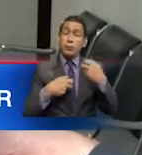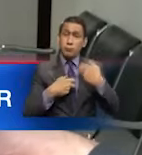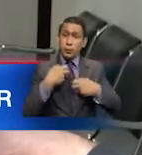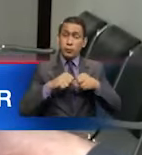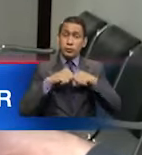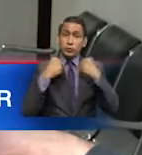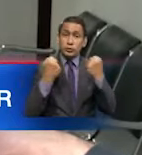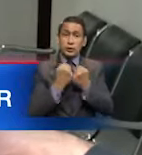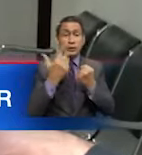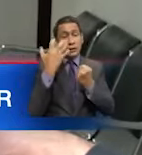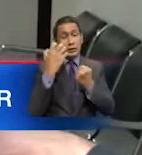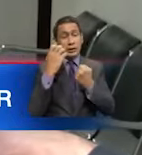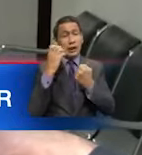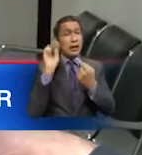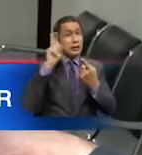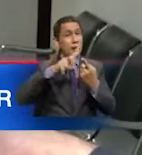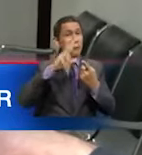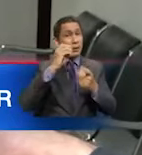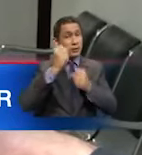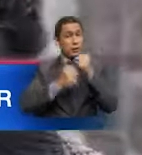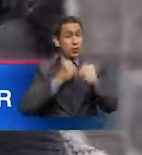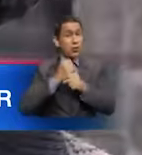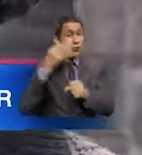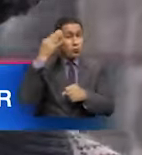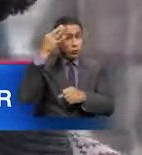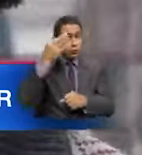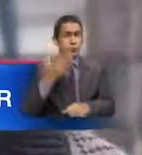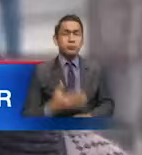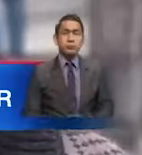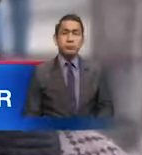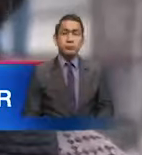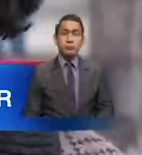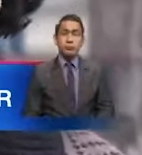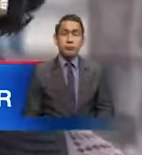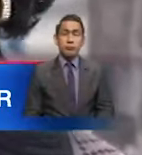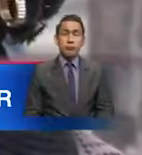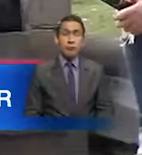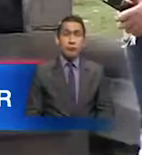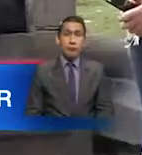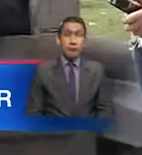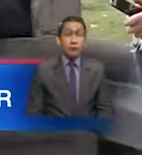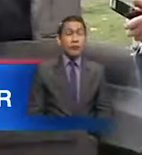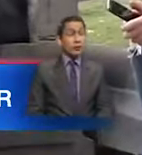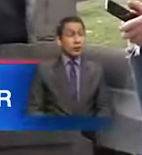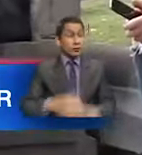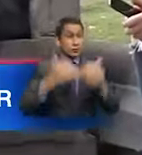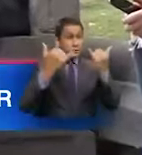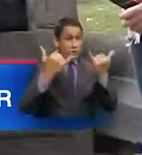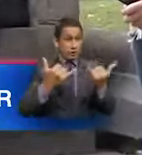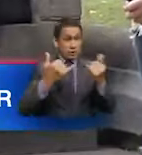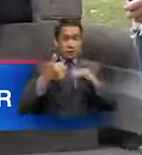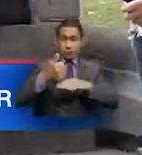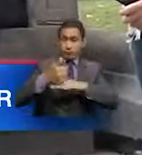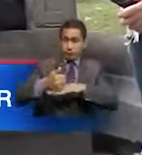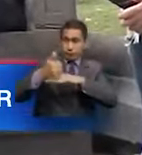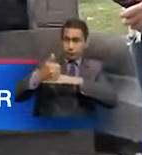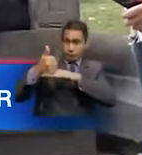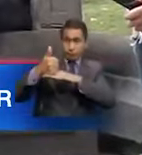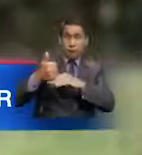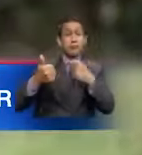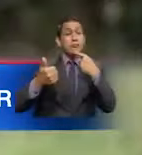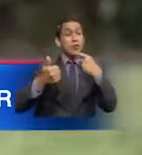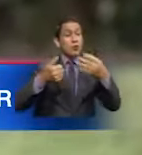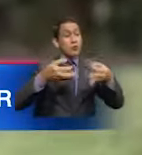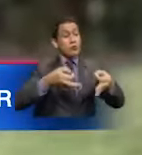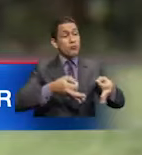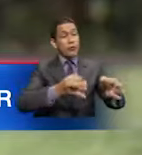unos 15, 20 años, ¿no? Muy, muy seria. Según la Encuesta Nacional de Salud y Envejecimiento de 2009, la calidad de vida